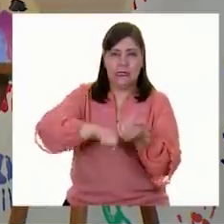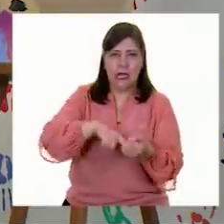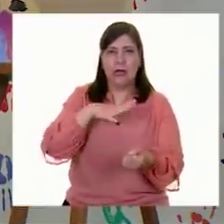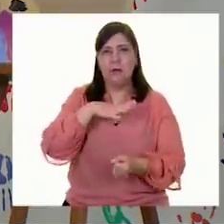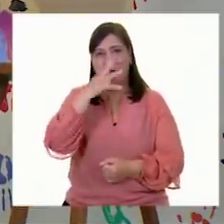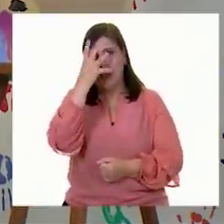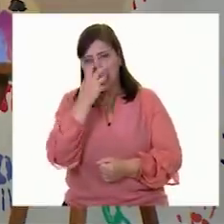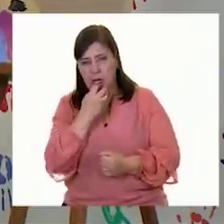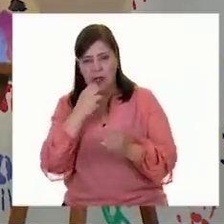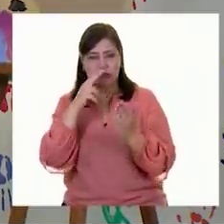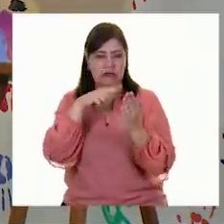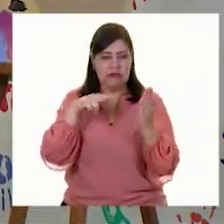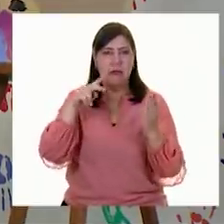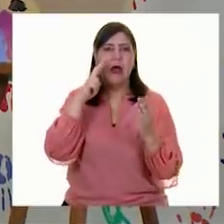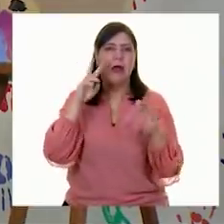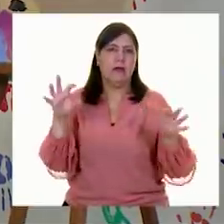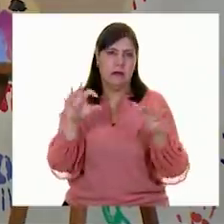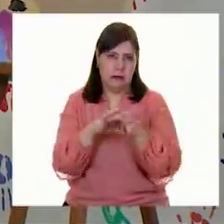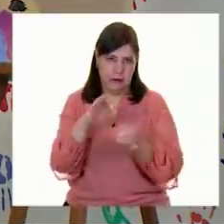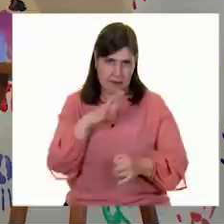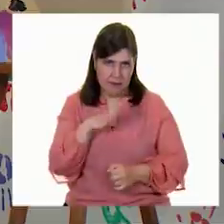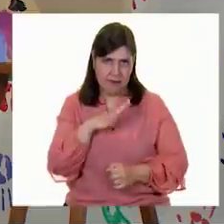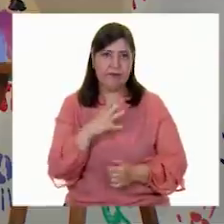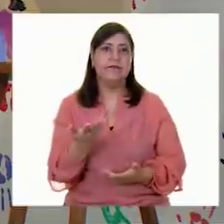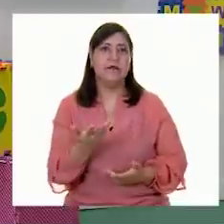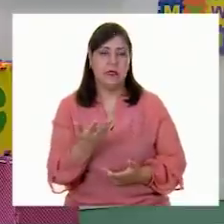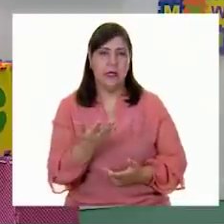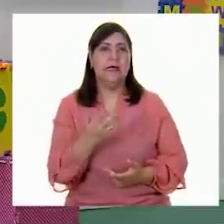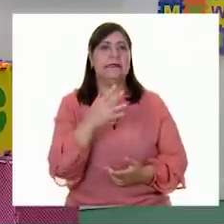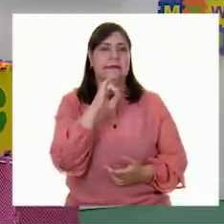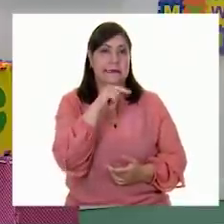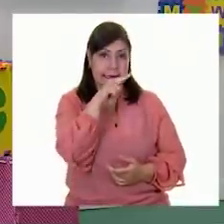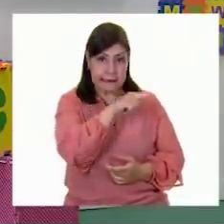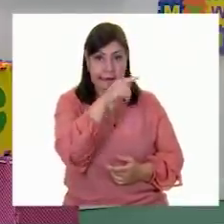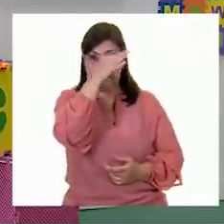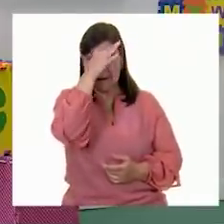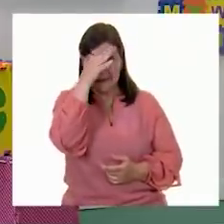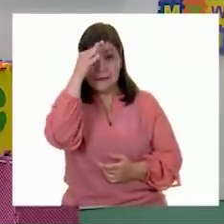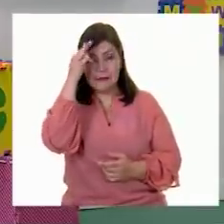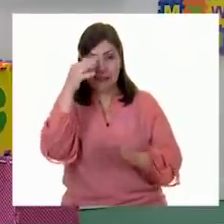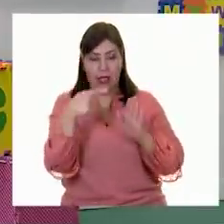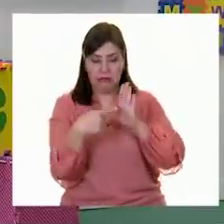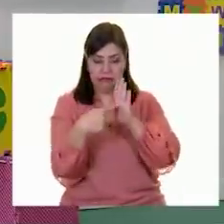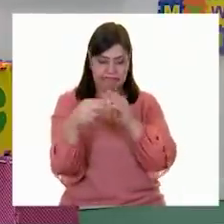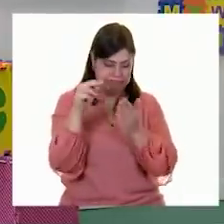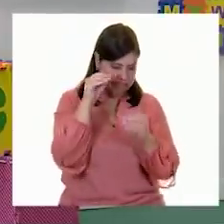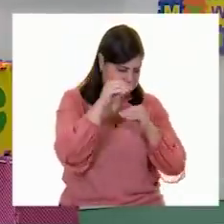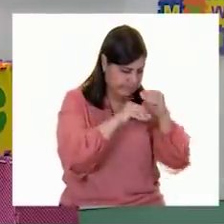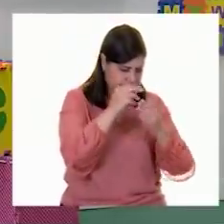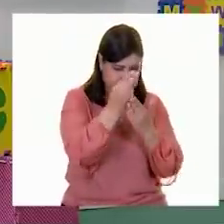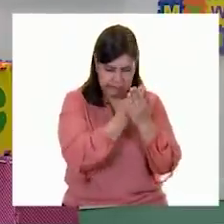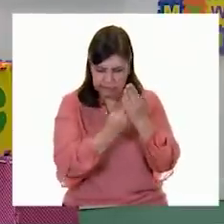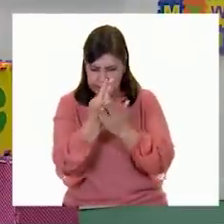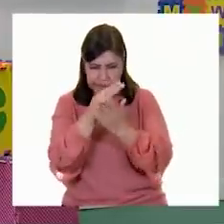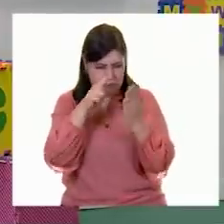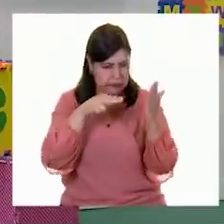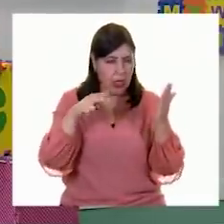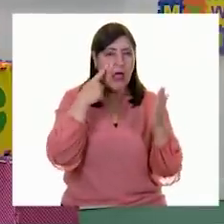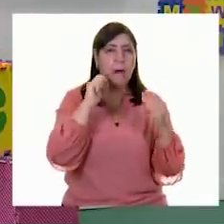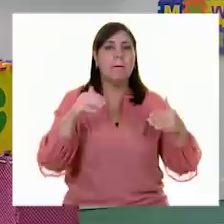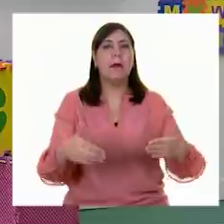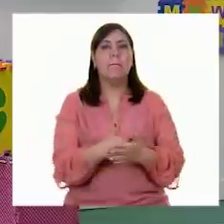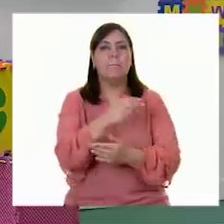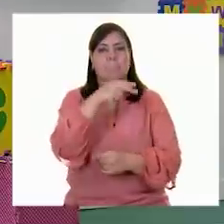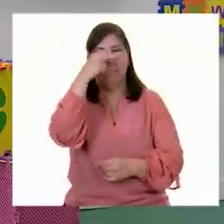su expresión artística. Ella lograba que en sus obras se plasmaran elementos del México en el que nació.